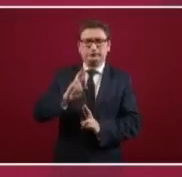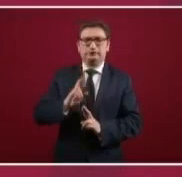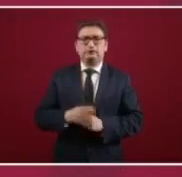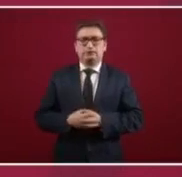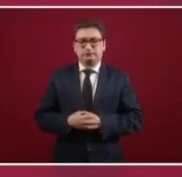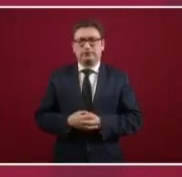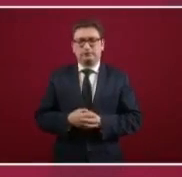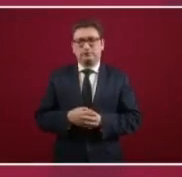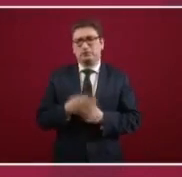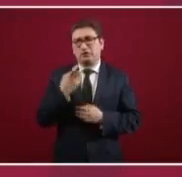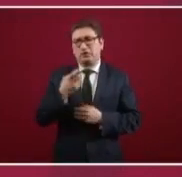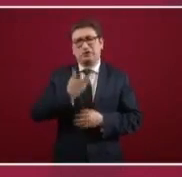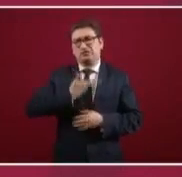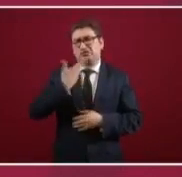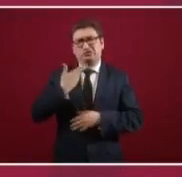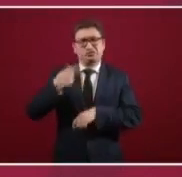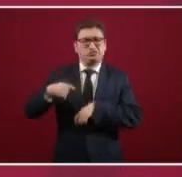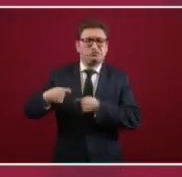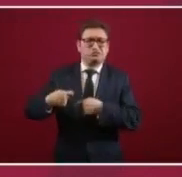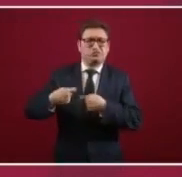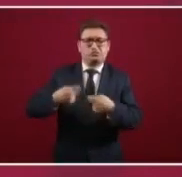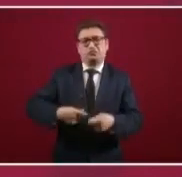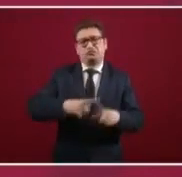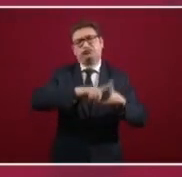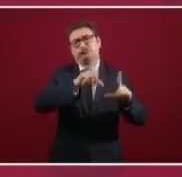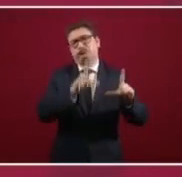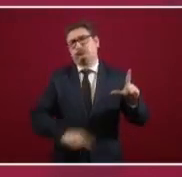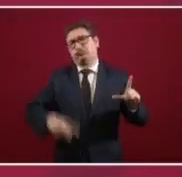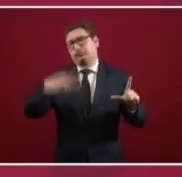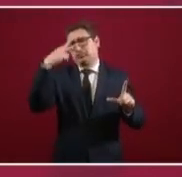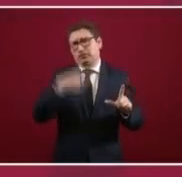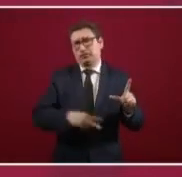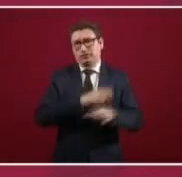esto se conserva en todo méxico